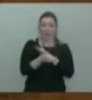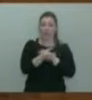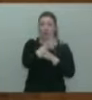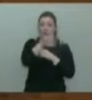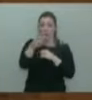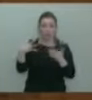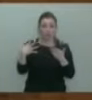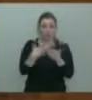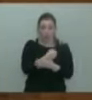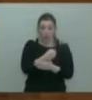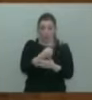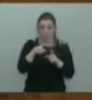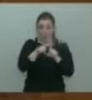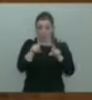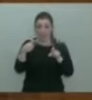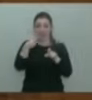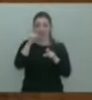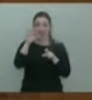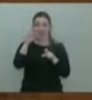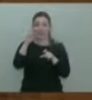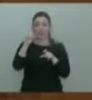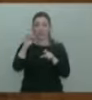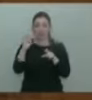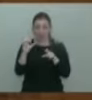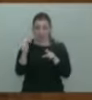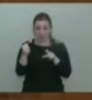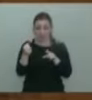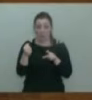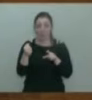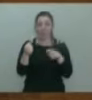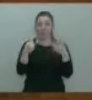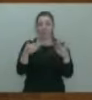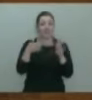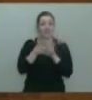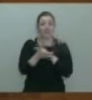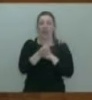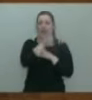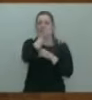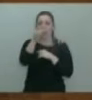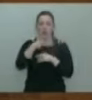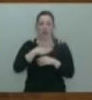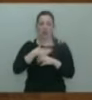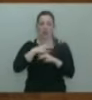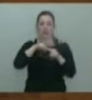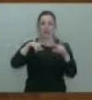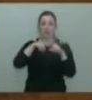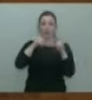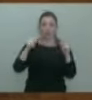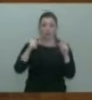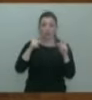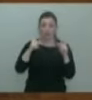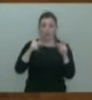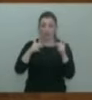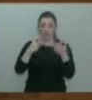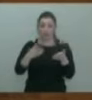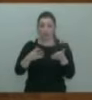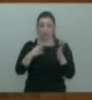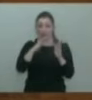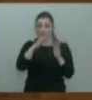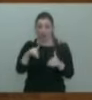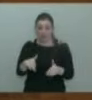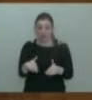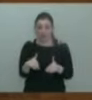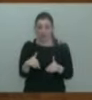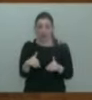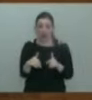tiene asumida Gispasa, fundamentalmente frente al BEI, es una deuda del Principado de Asturias. Se ha procedido a emitir ese aval